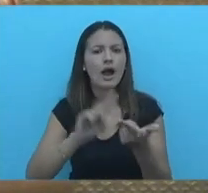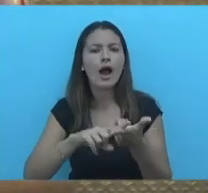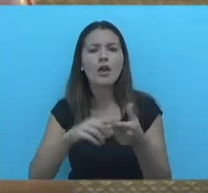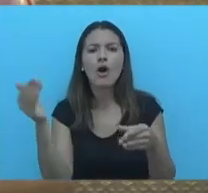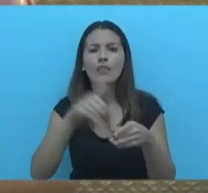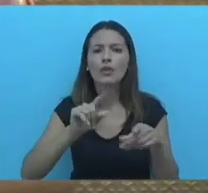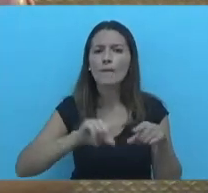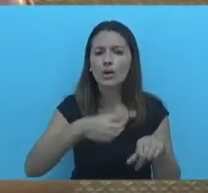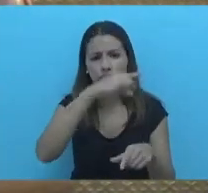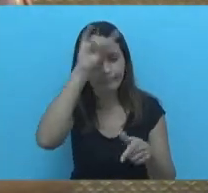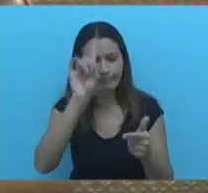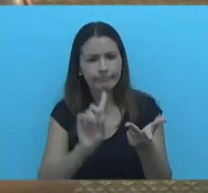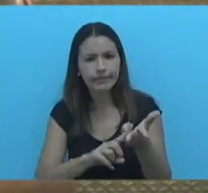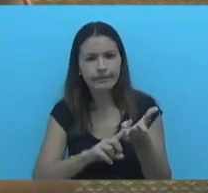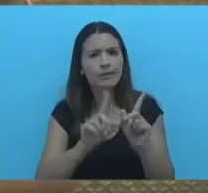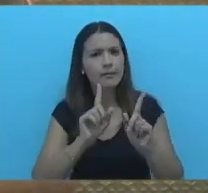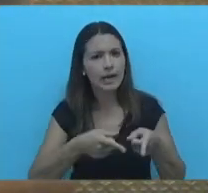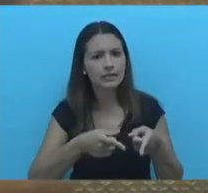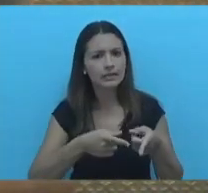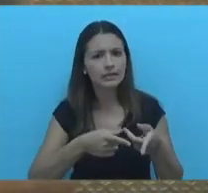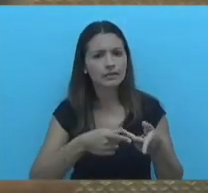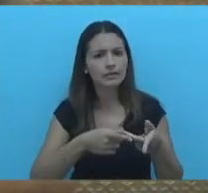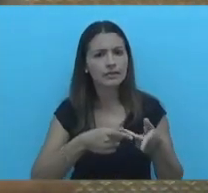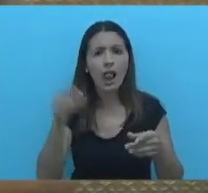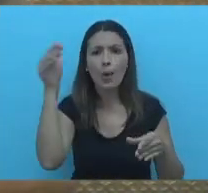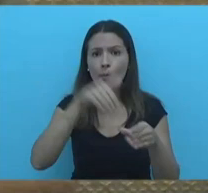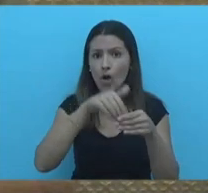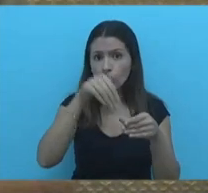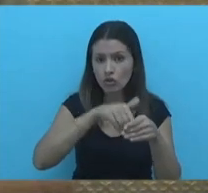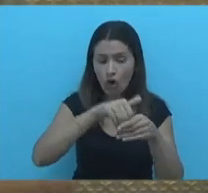política y es satánico, además, el sufragio popular.